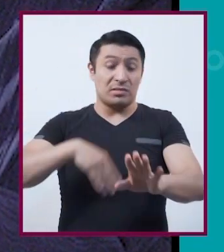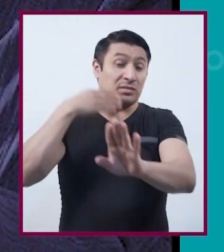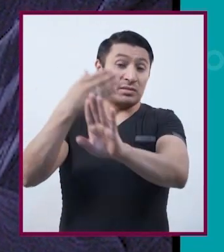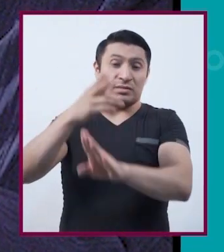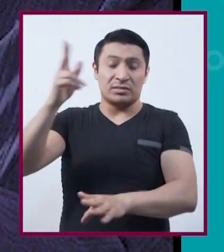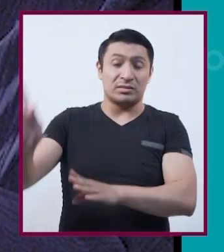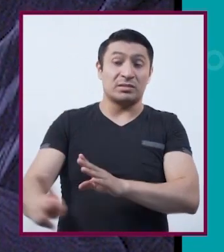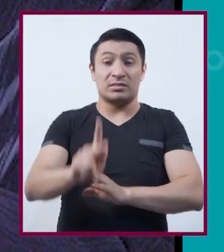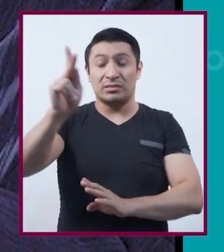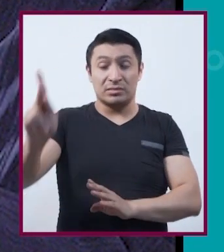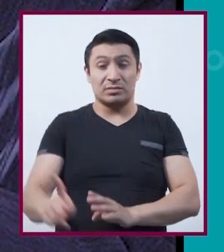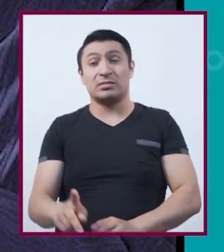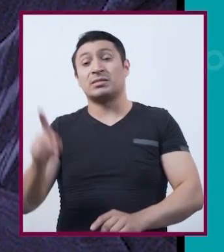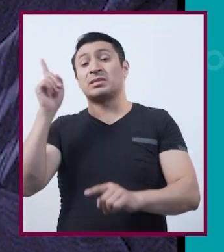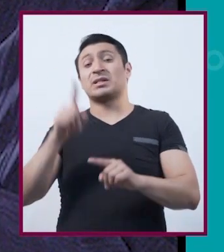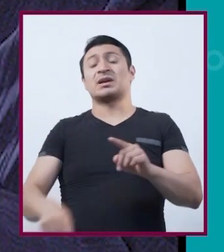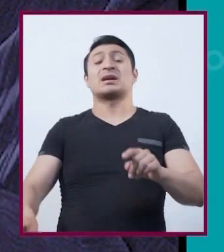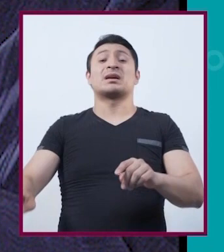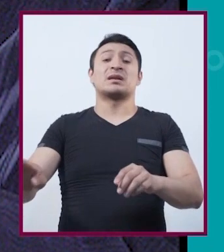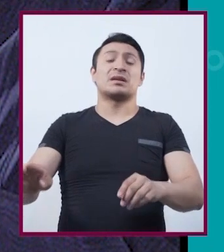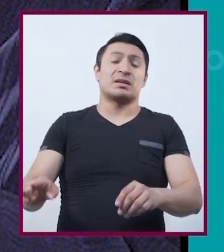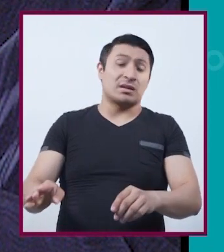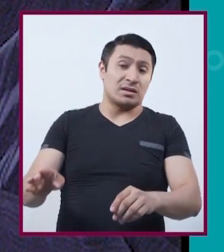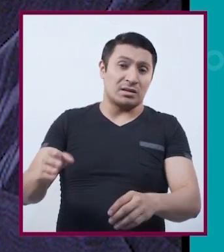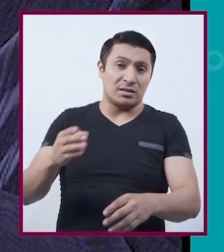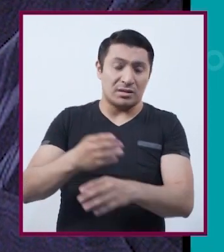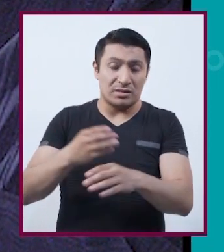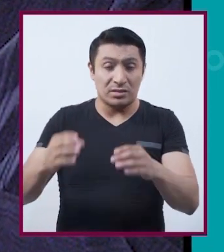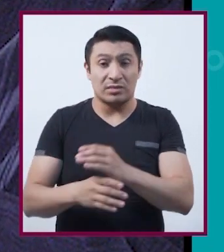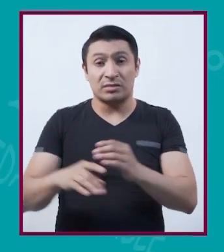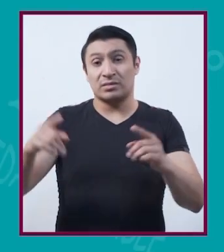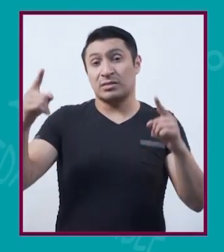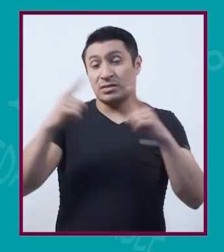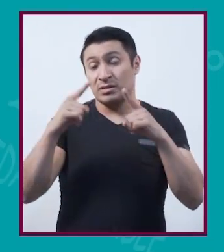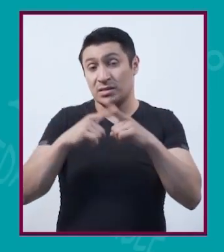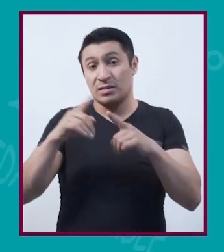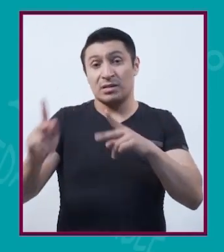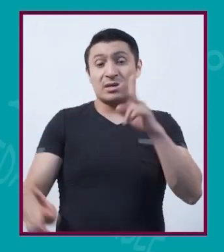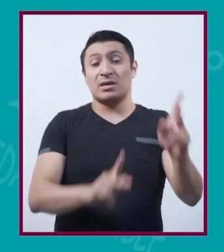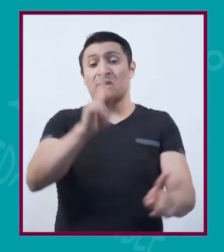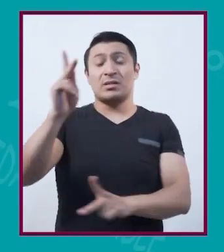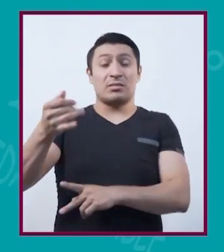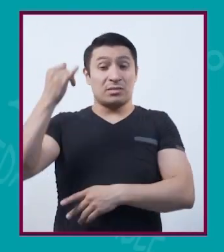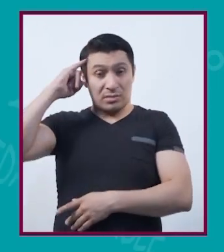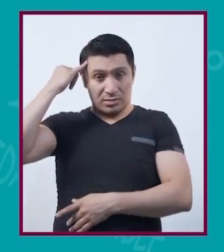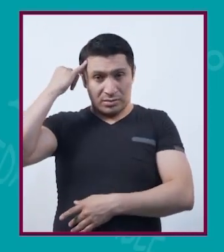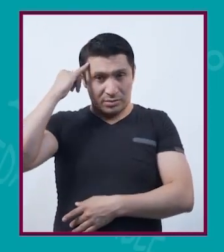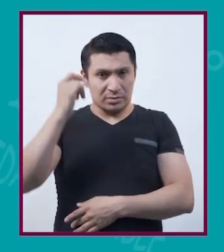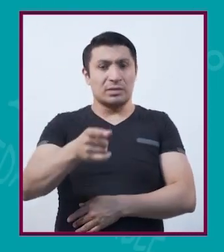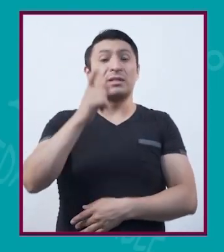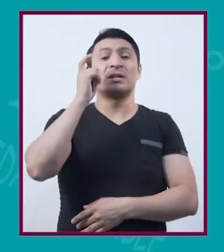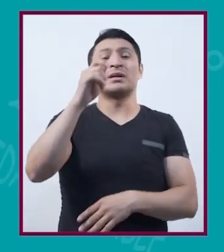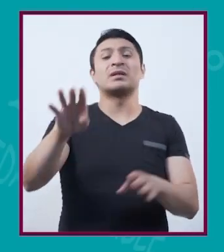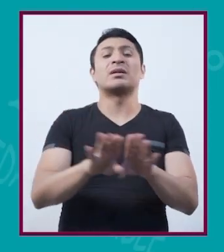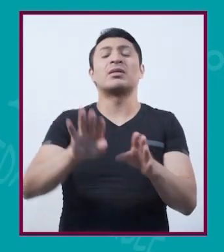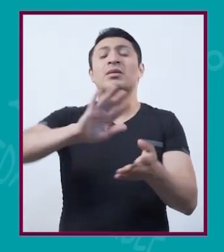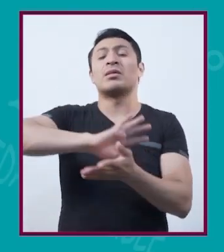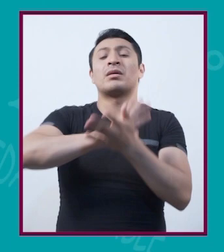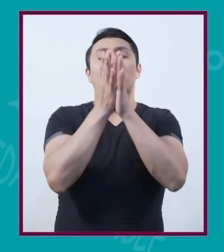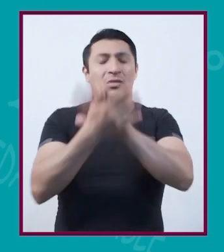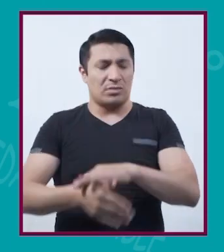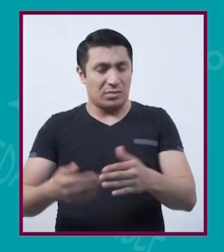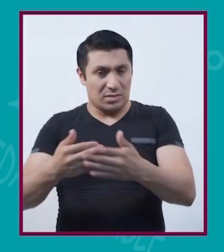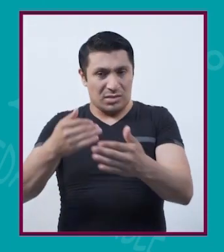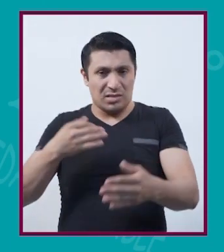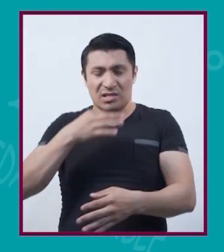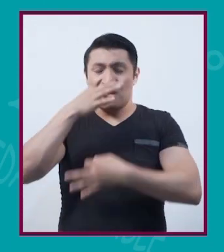en mercancías susceptibles de ser compradas y vendidas. ¿Qué hacían viajeros como Alexander von Humboldt en